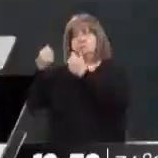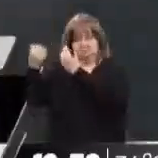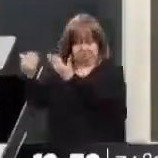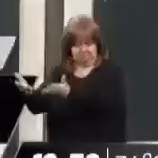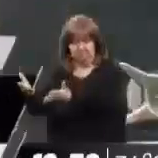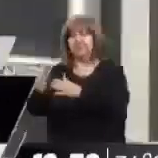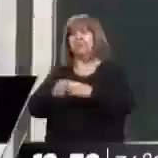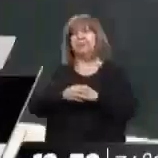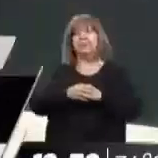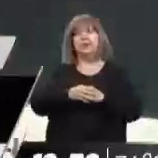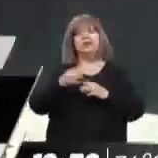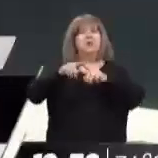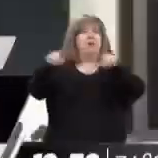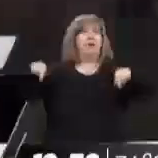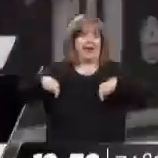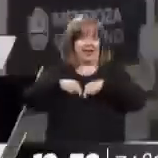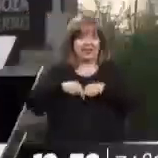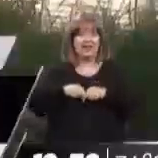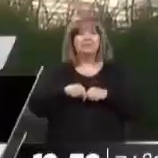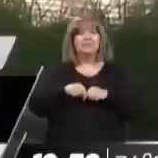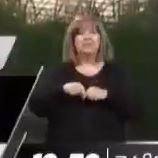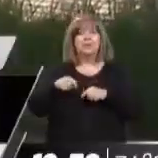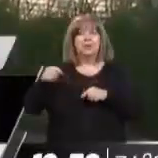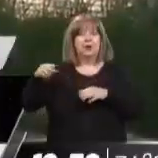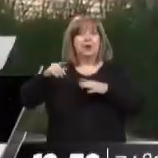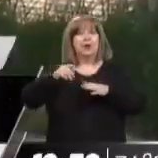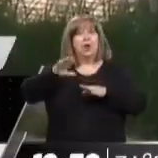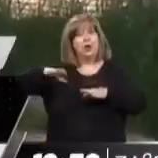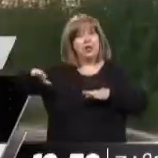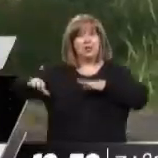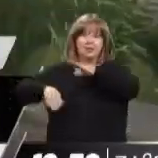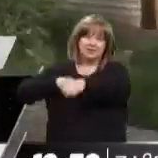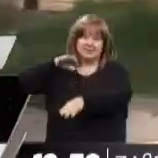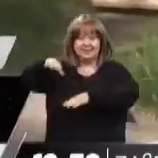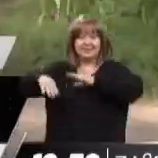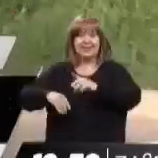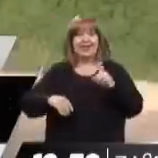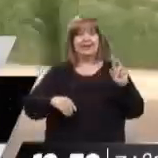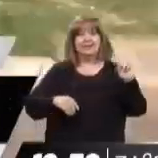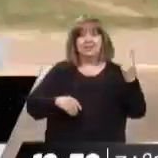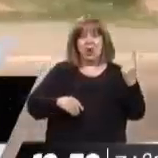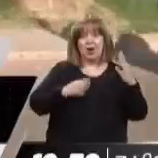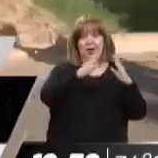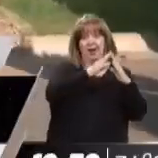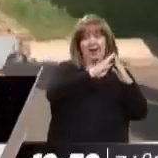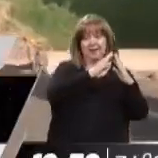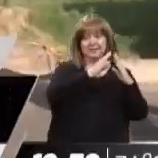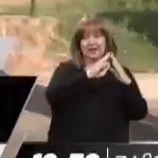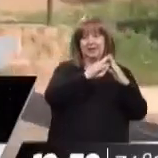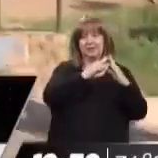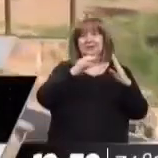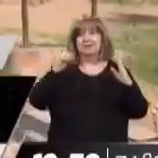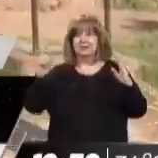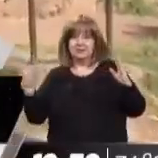los abuelos. Y habría aprovechado esa situación para que ella justamente se encontraba sola en el